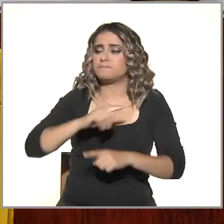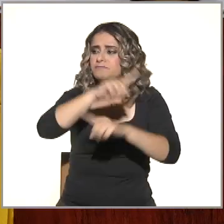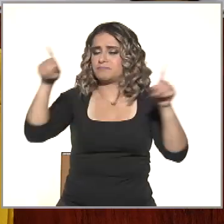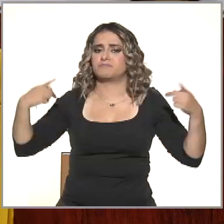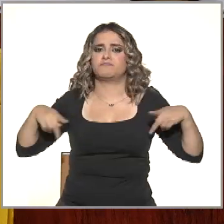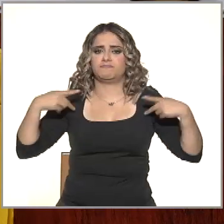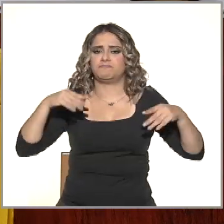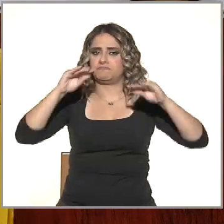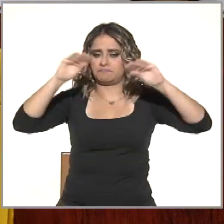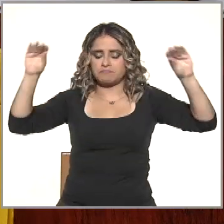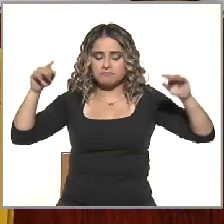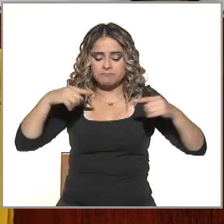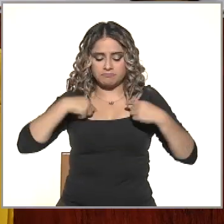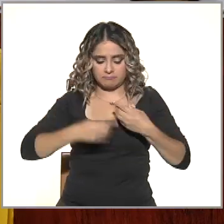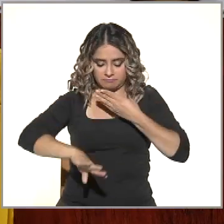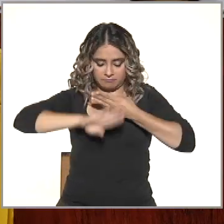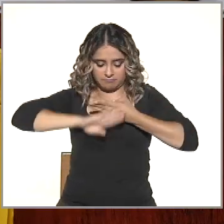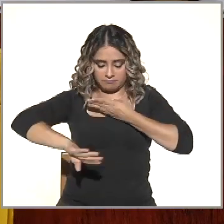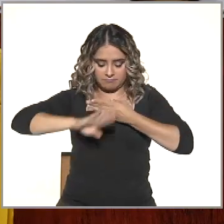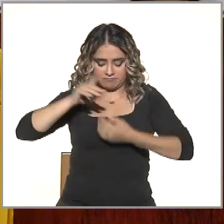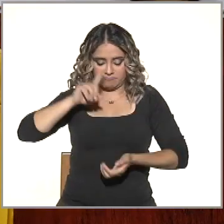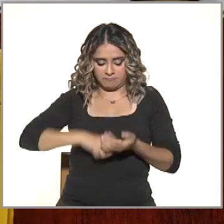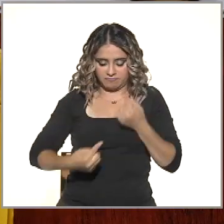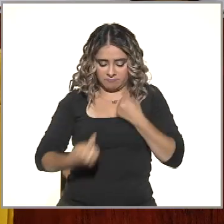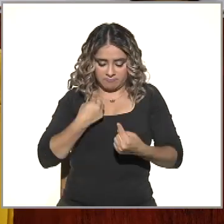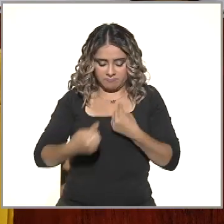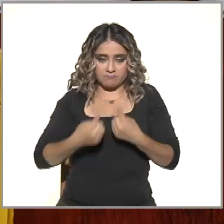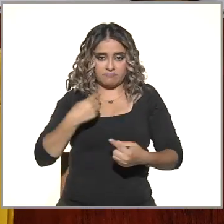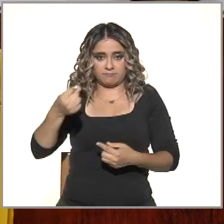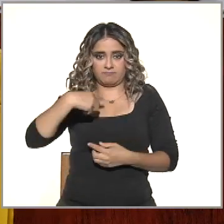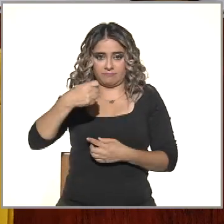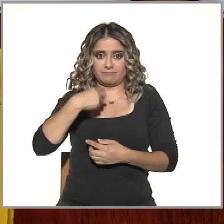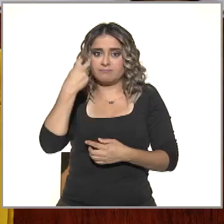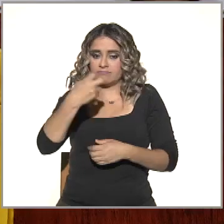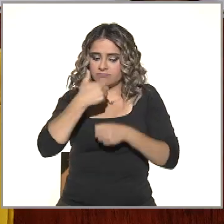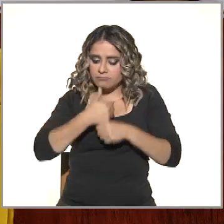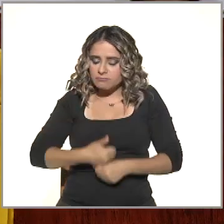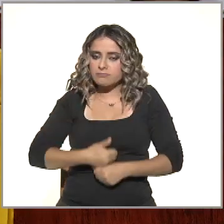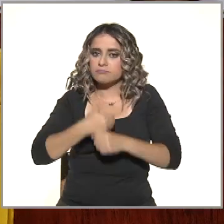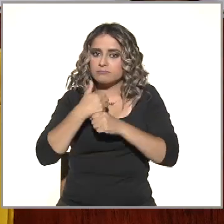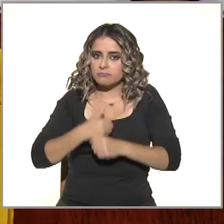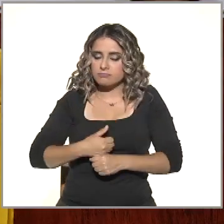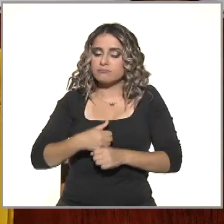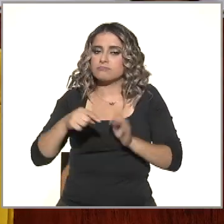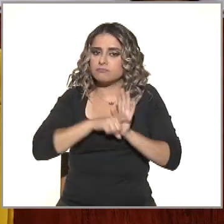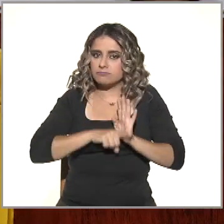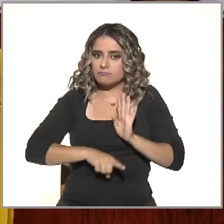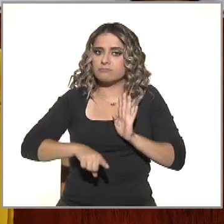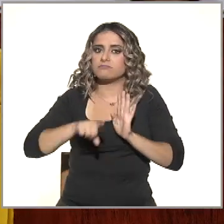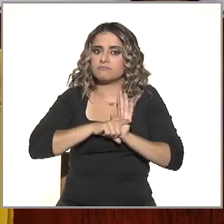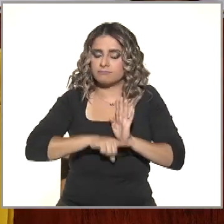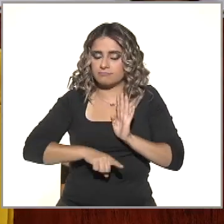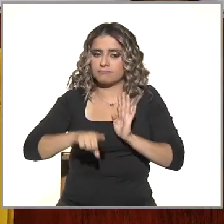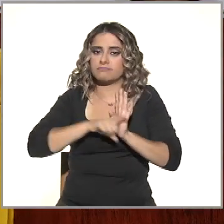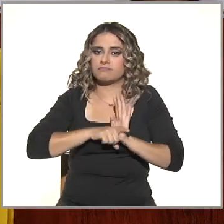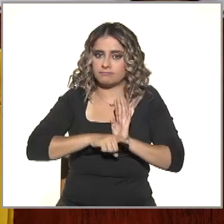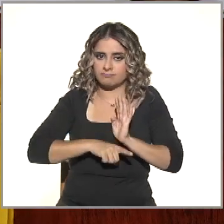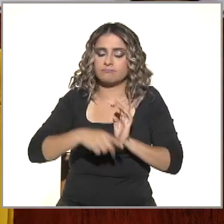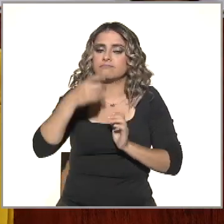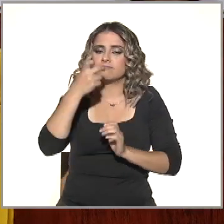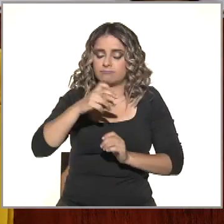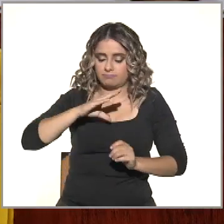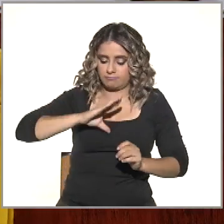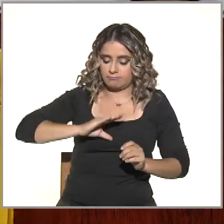nosotros sabemos que están en el interior de nosotros. Todas estas formas de diálogo, del diálogo interno, pero el diálogo que